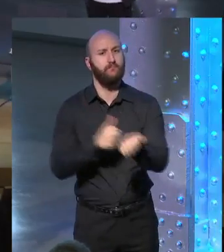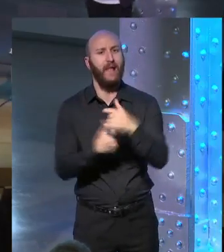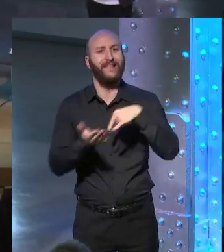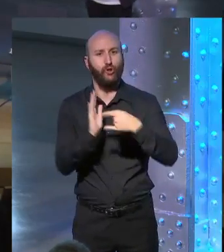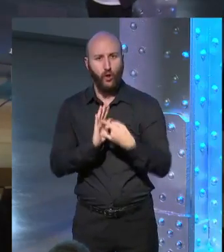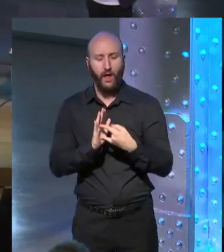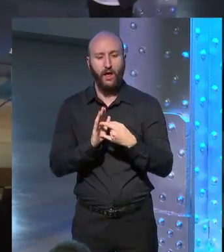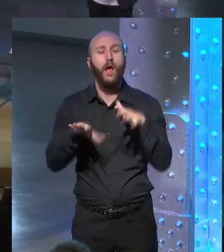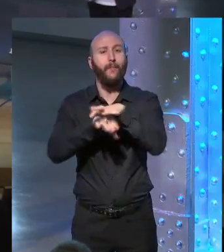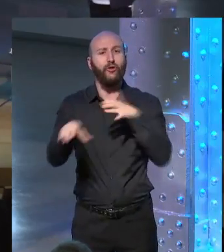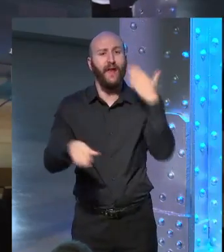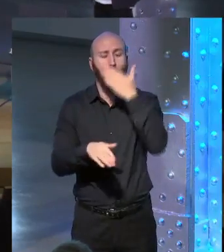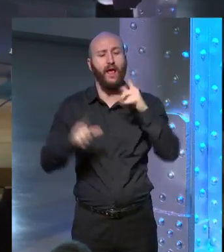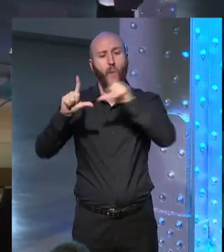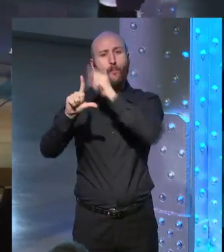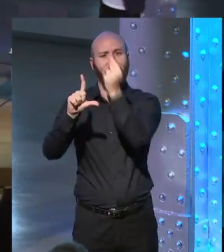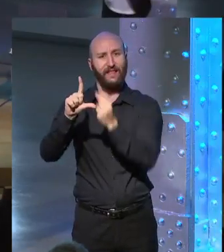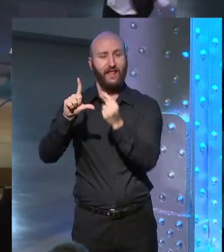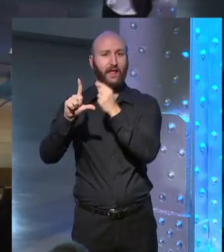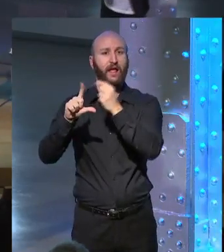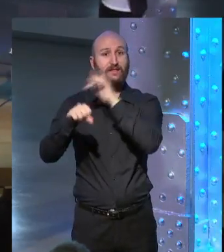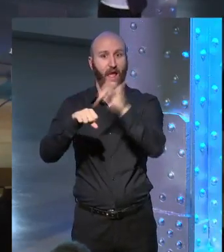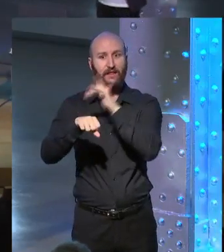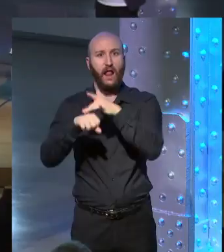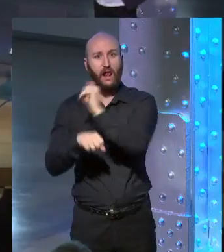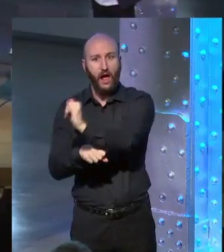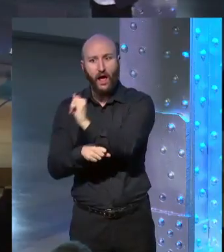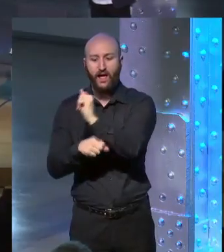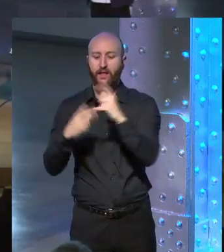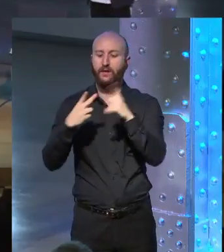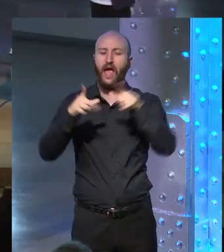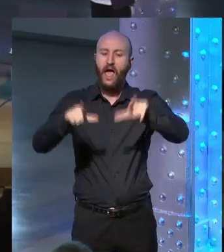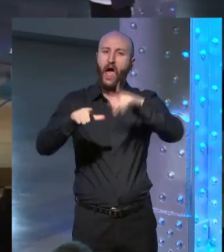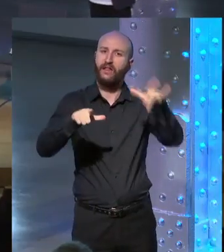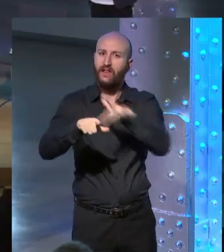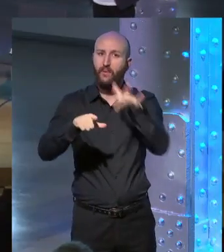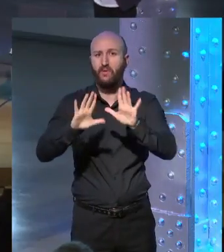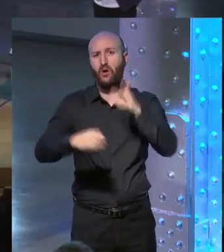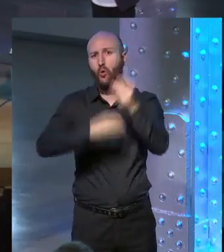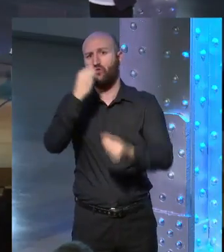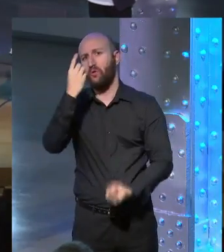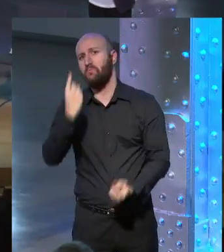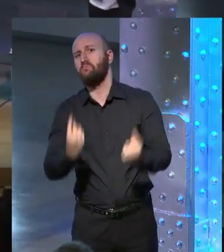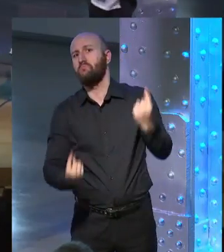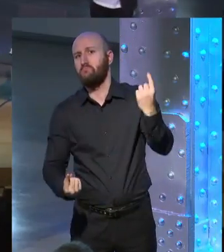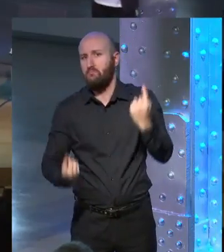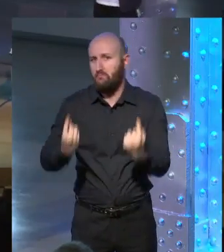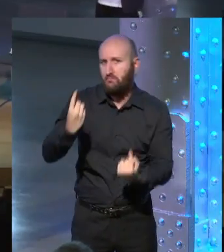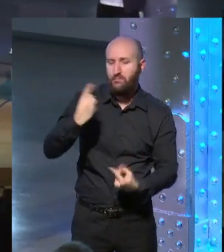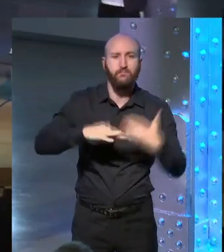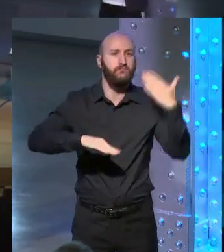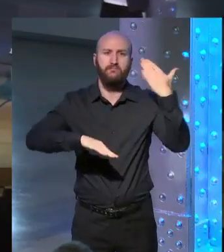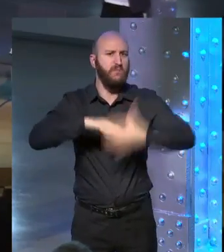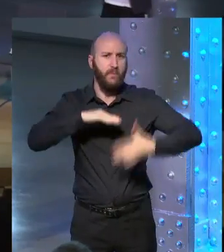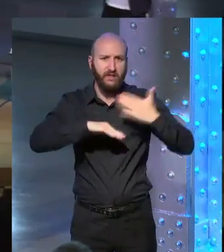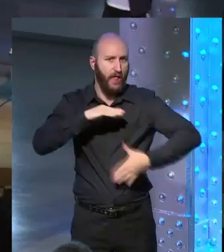ya pantallas digitales, hay tablets casi siempre con usos moderados o con usos limitados a determinadas